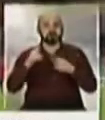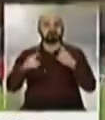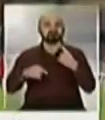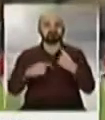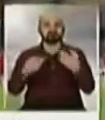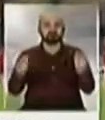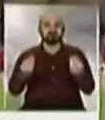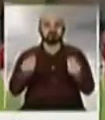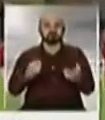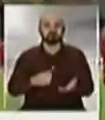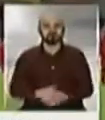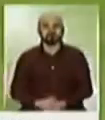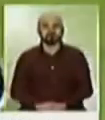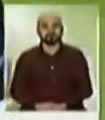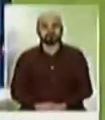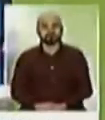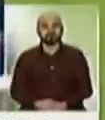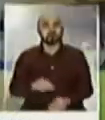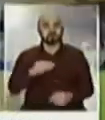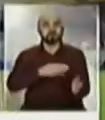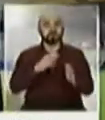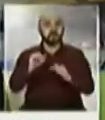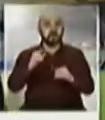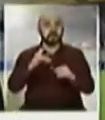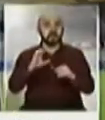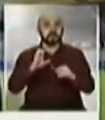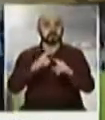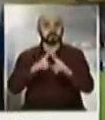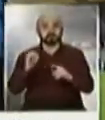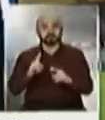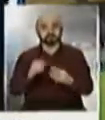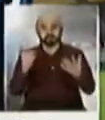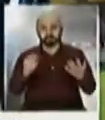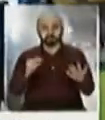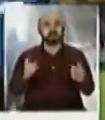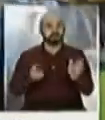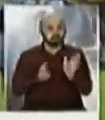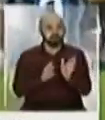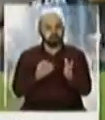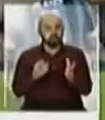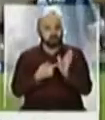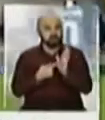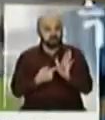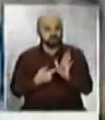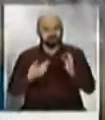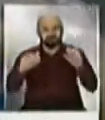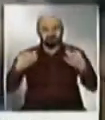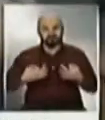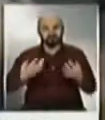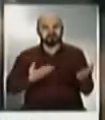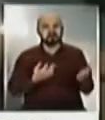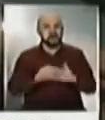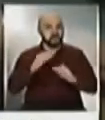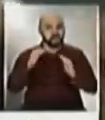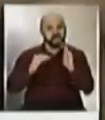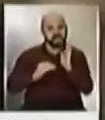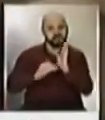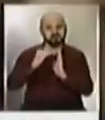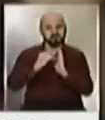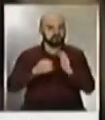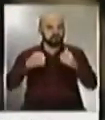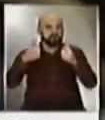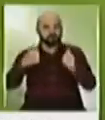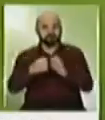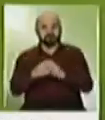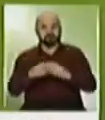era lógico. Te dije, no iba a tardar mucho en venir Alexis. Y Alexis nuevamente demostró que está en mejor nivel que Martínez. De inmediato marcó